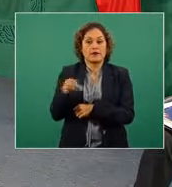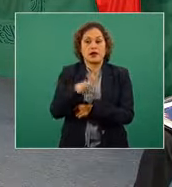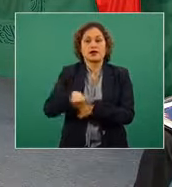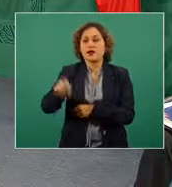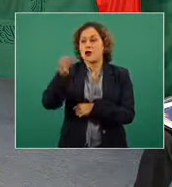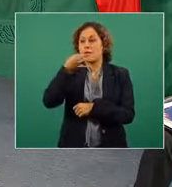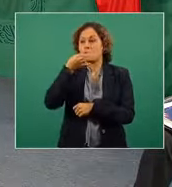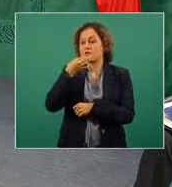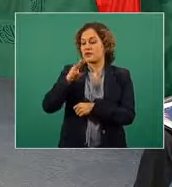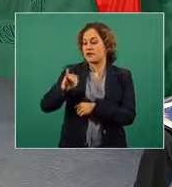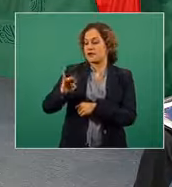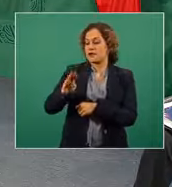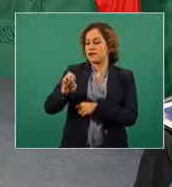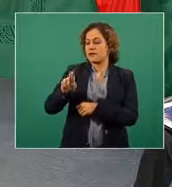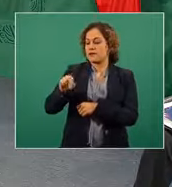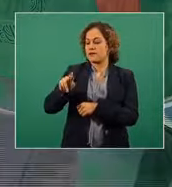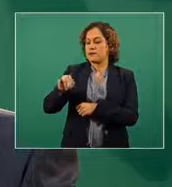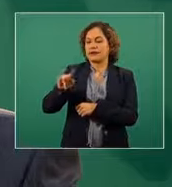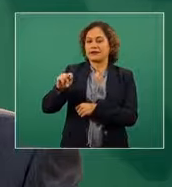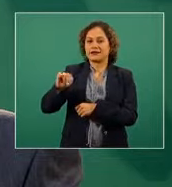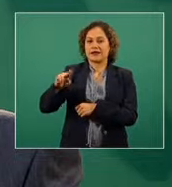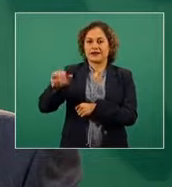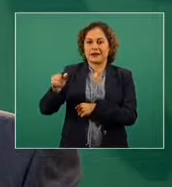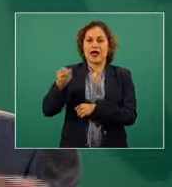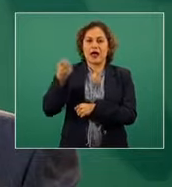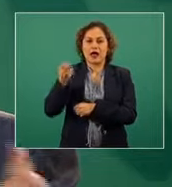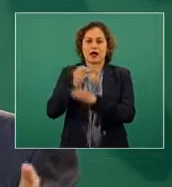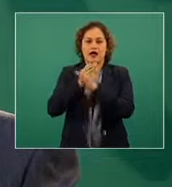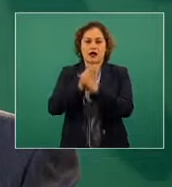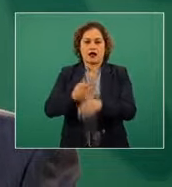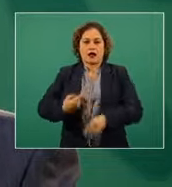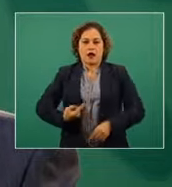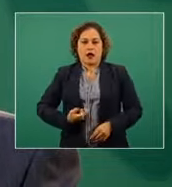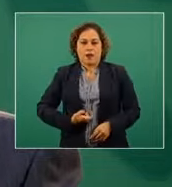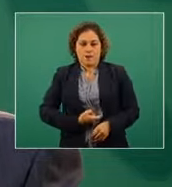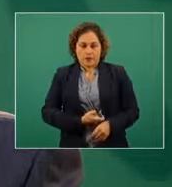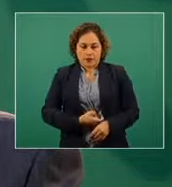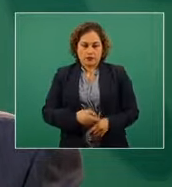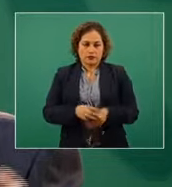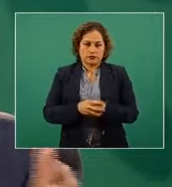ivermectina. Este es un medicamento antiparasitario en el que algunos